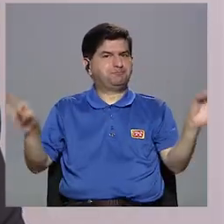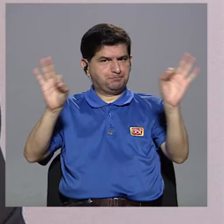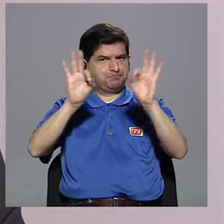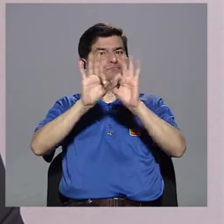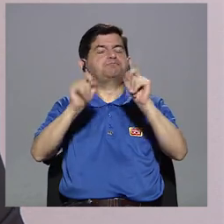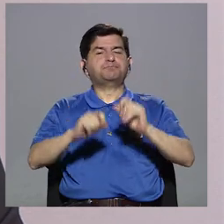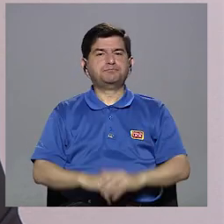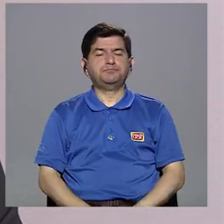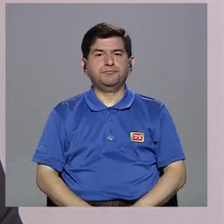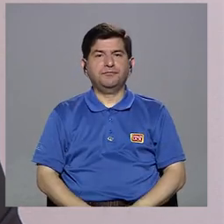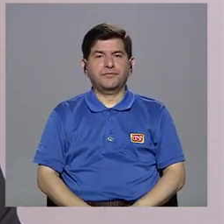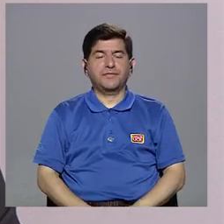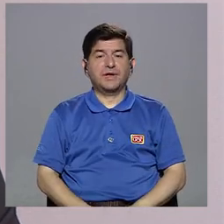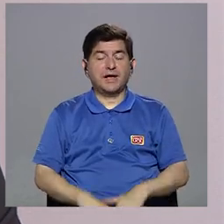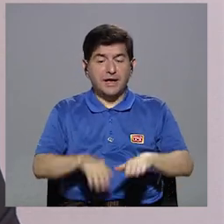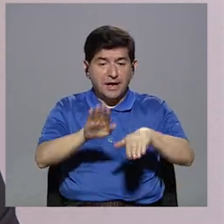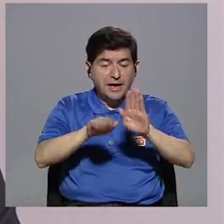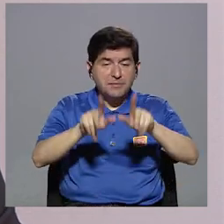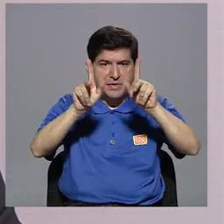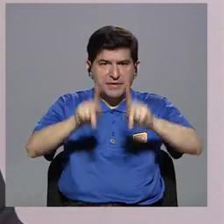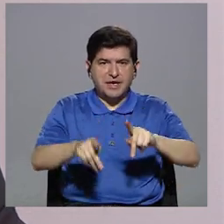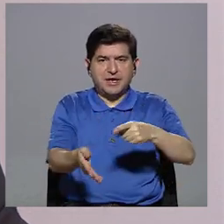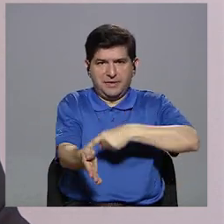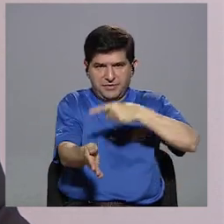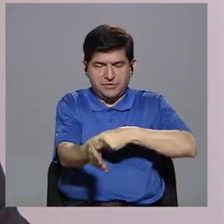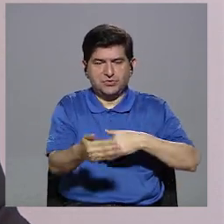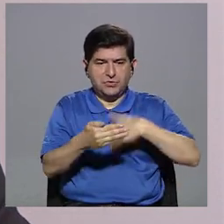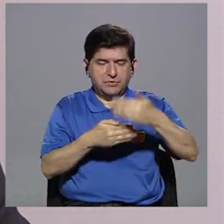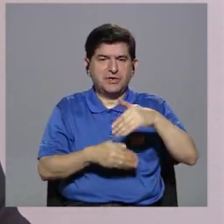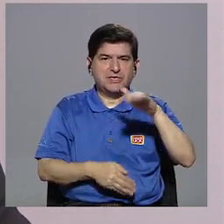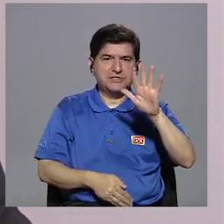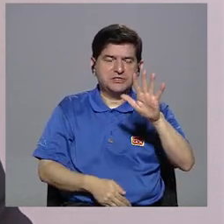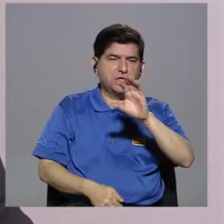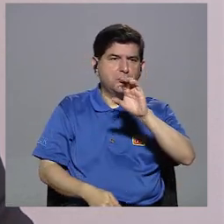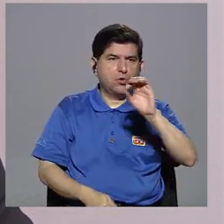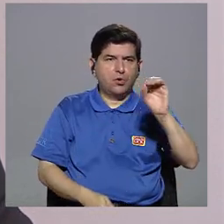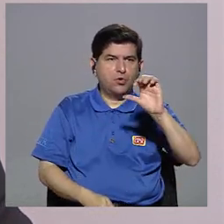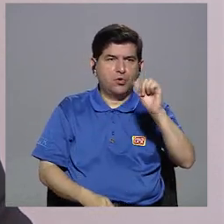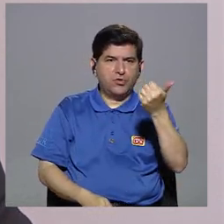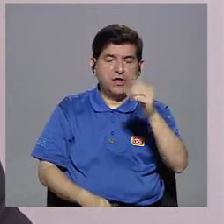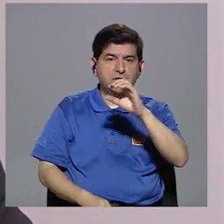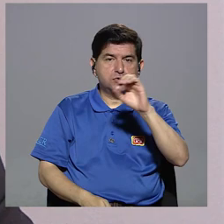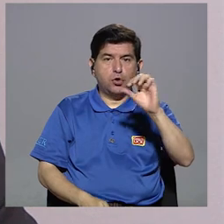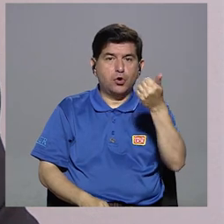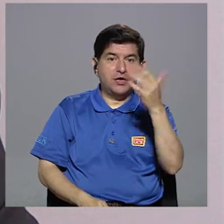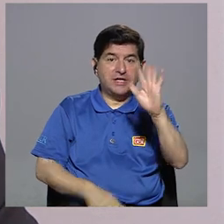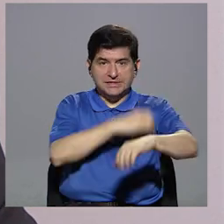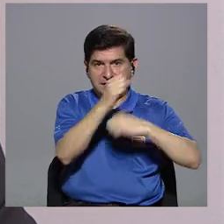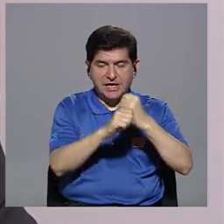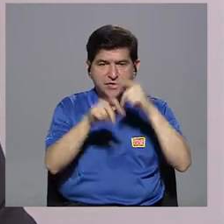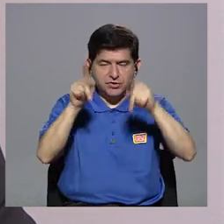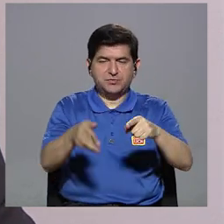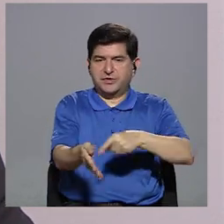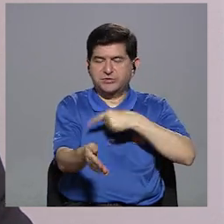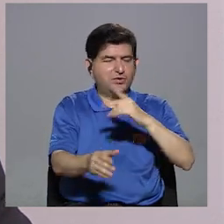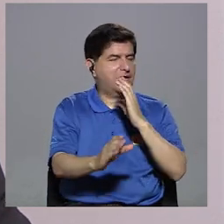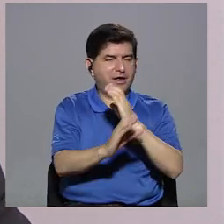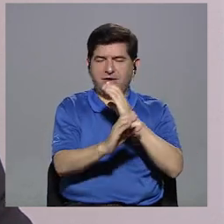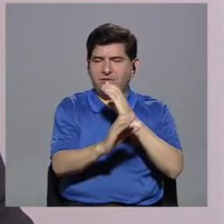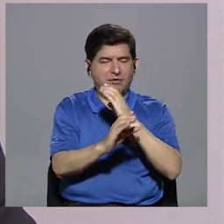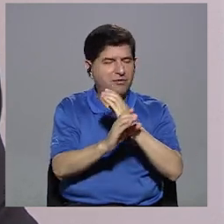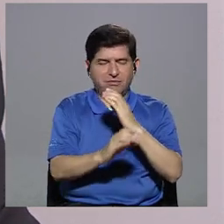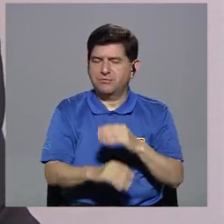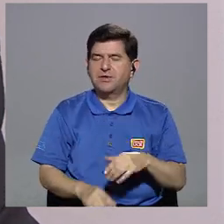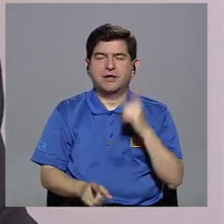importantísima del pie diabético después de cinco diez o quince años de tener diabetes si el paciente no se ha cuidado